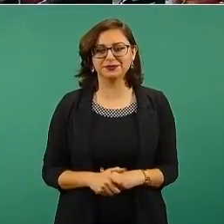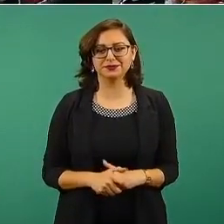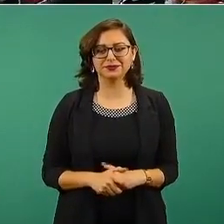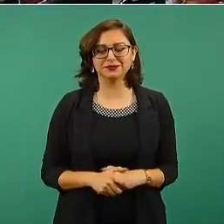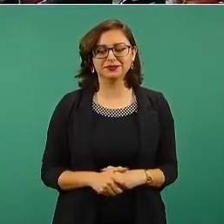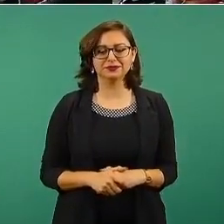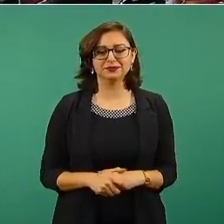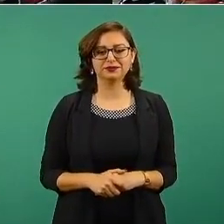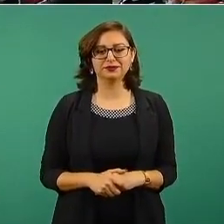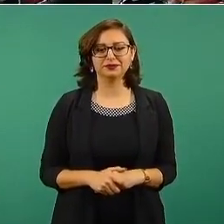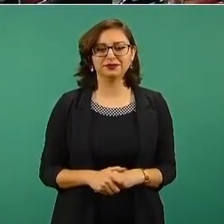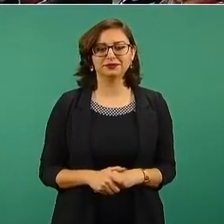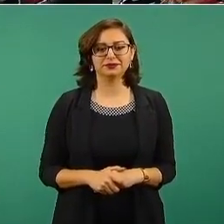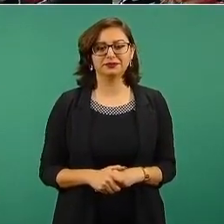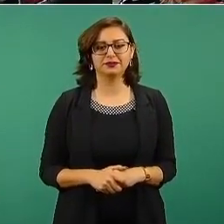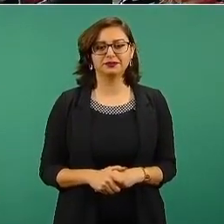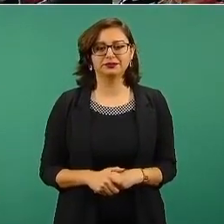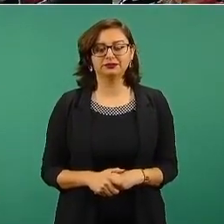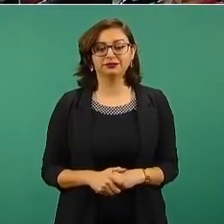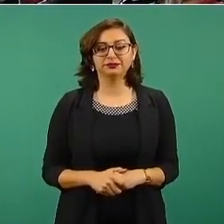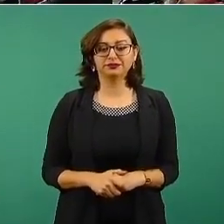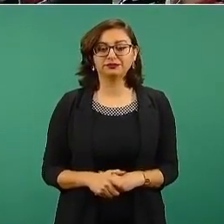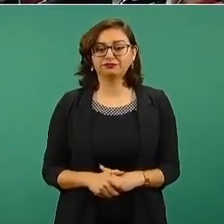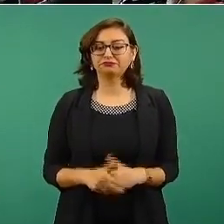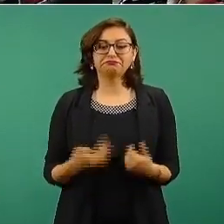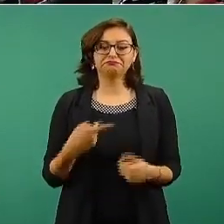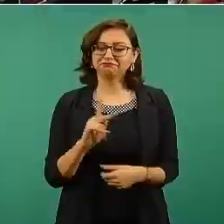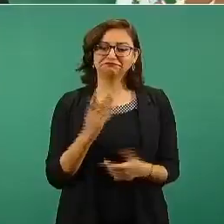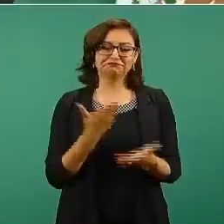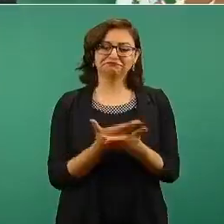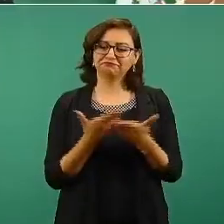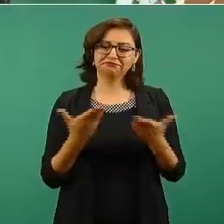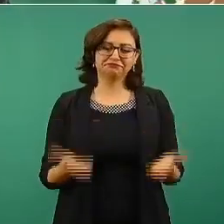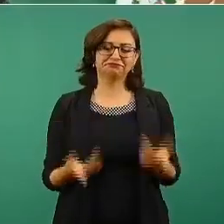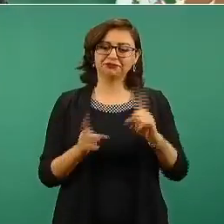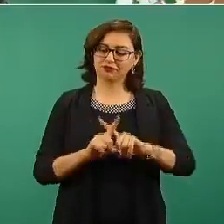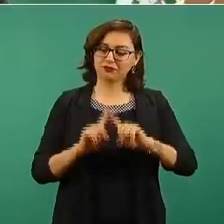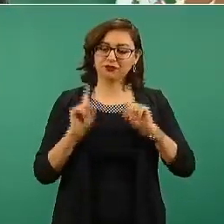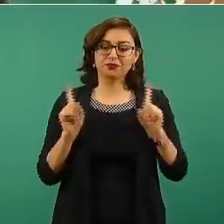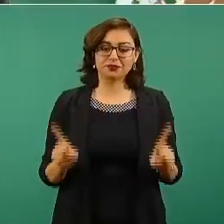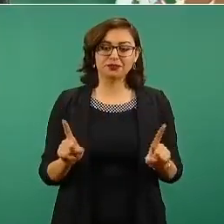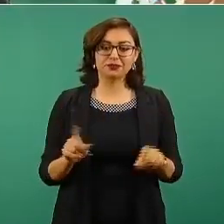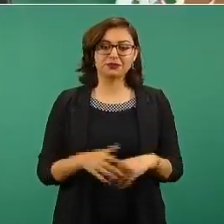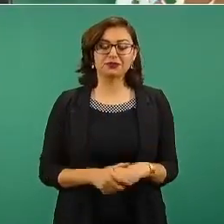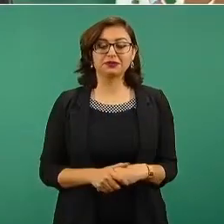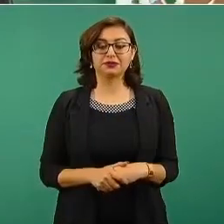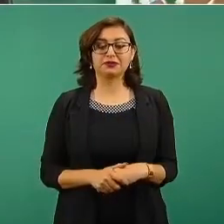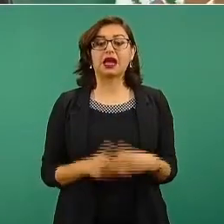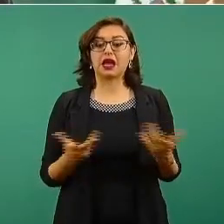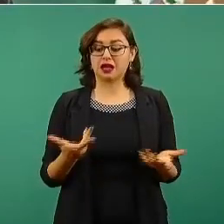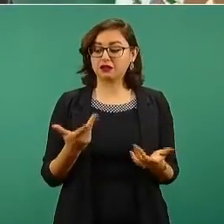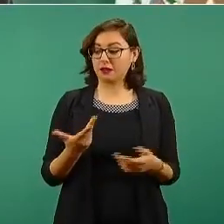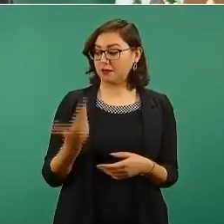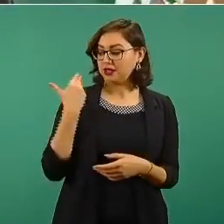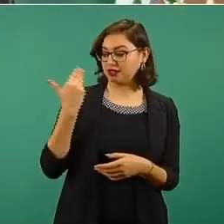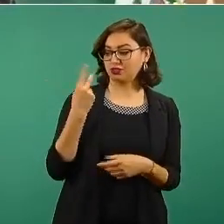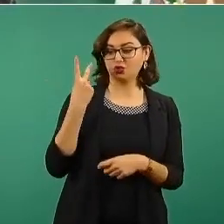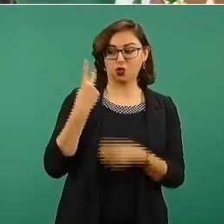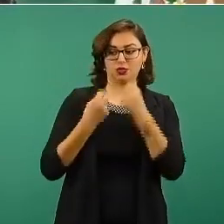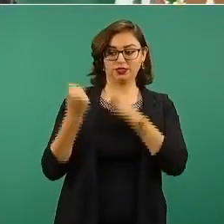Ya no es ahora lo mismo. Les decía lo de Televisa.